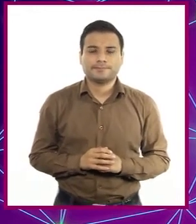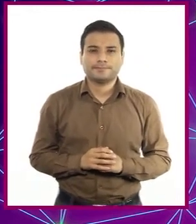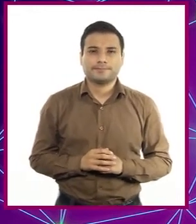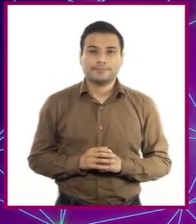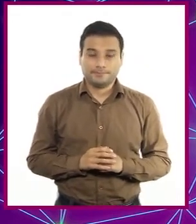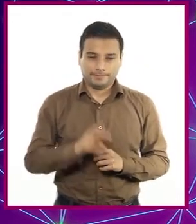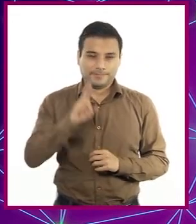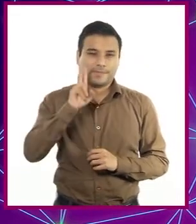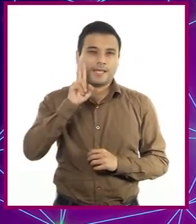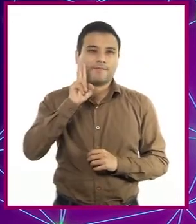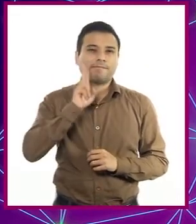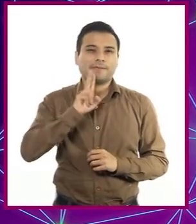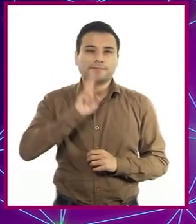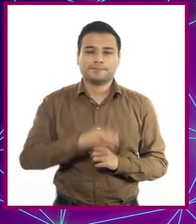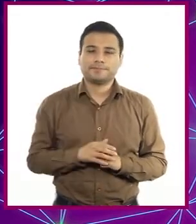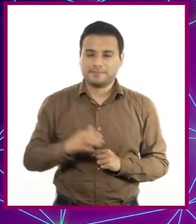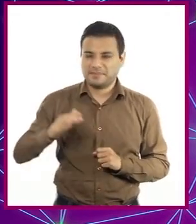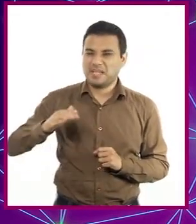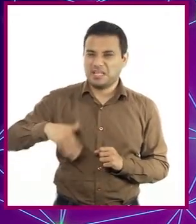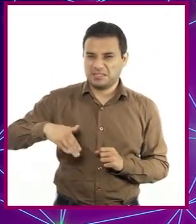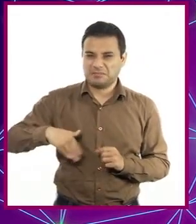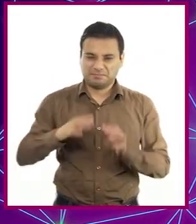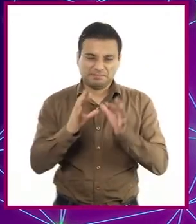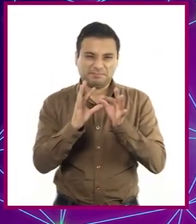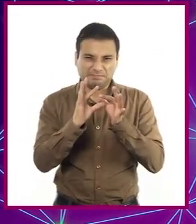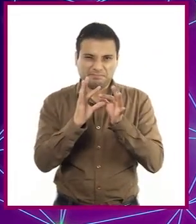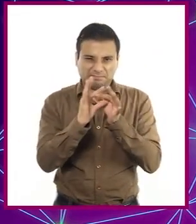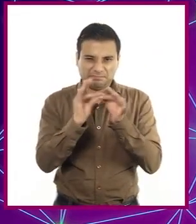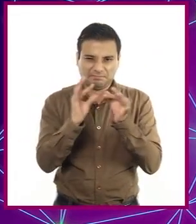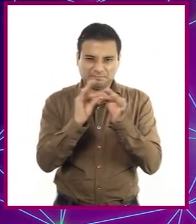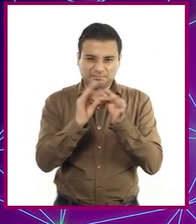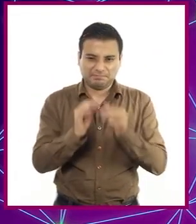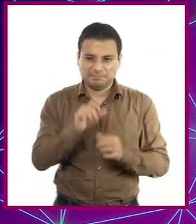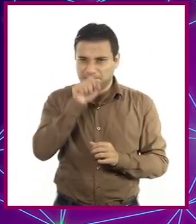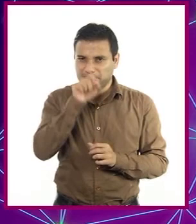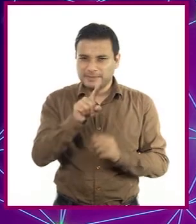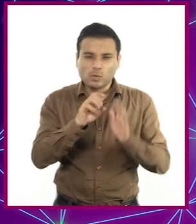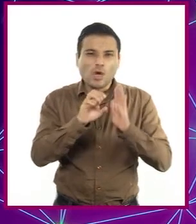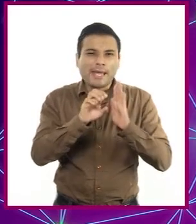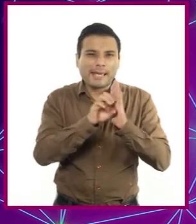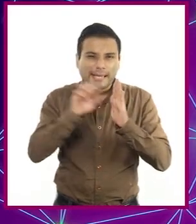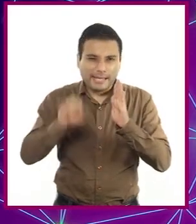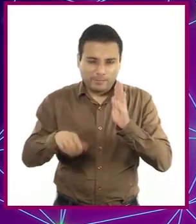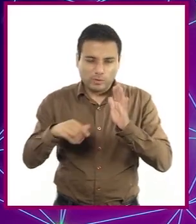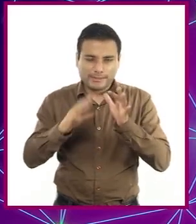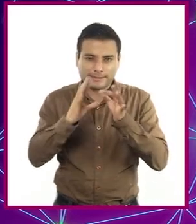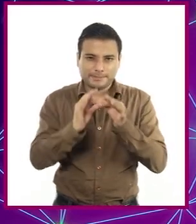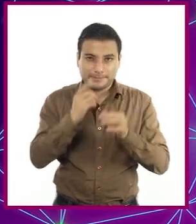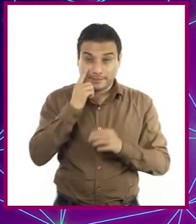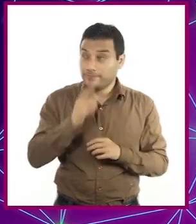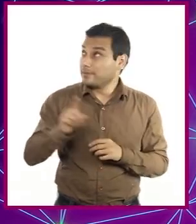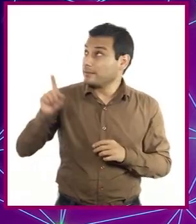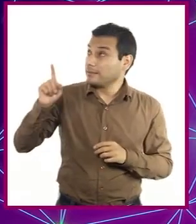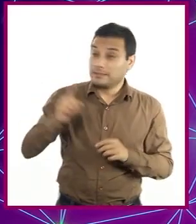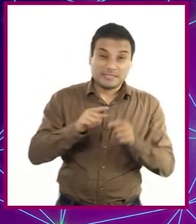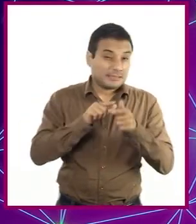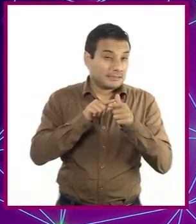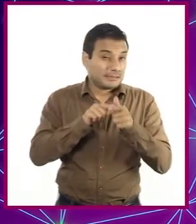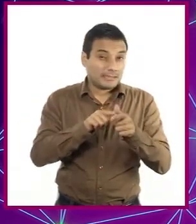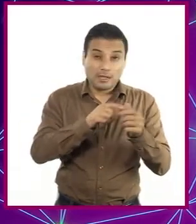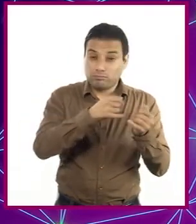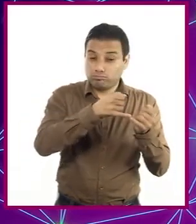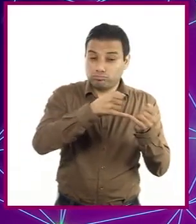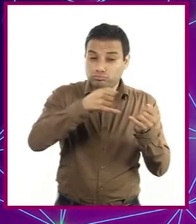Conforme a lo que hemos aprendido hasta ahora y con base en el ejemplo inicial, si prolongamos la recta de la primera